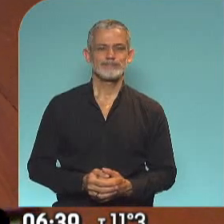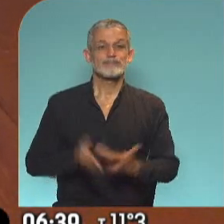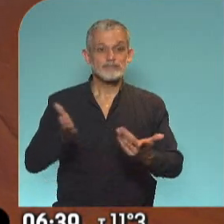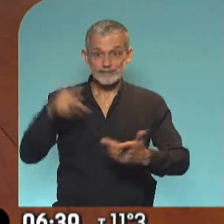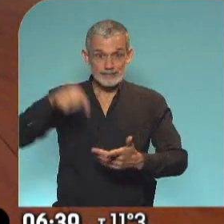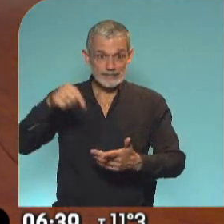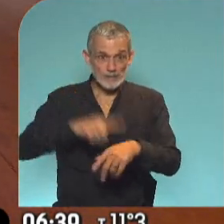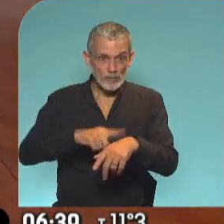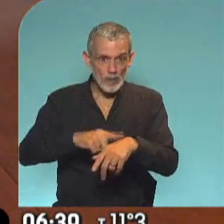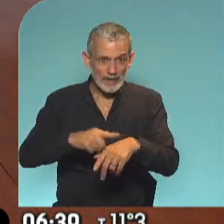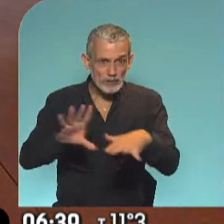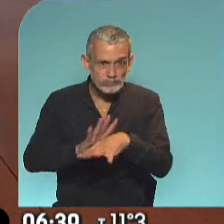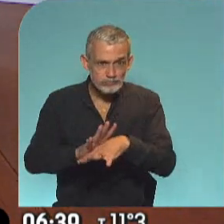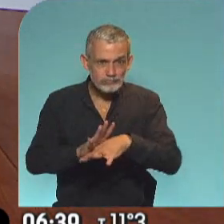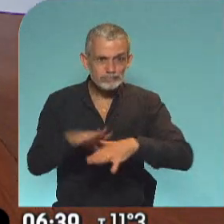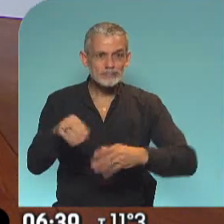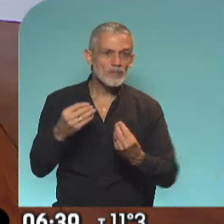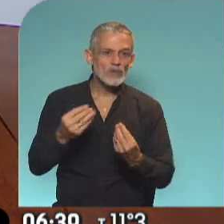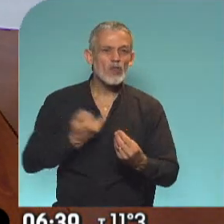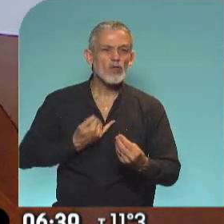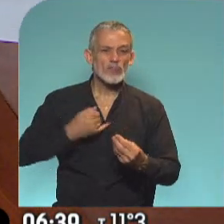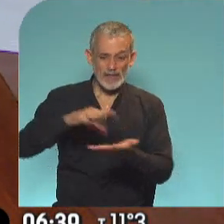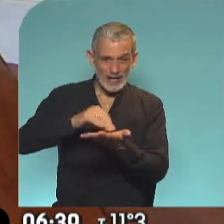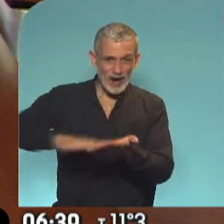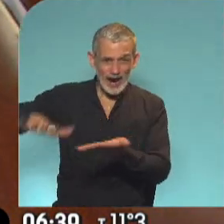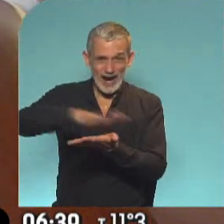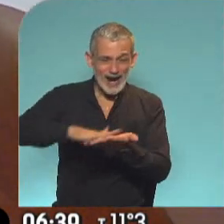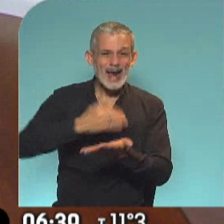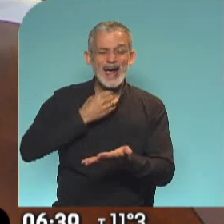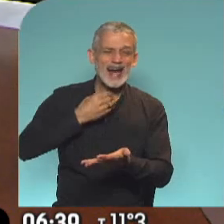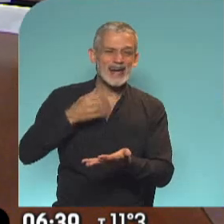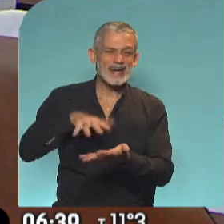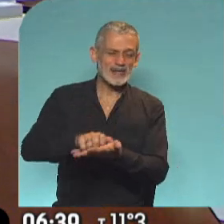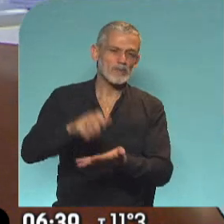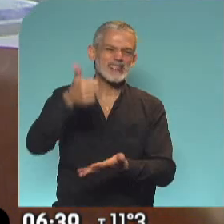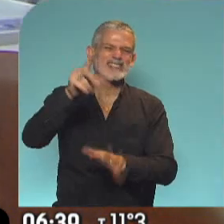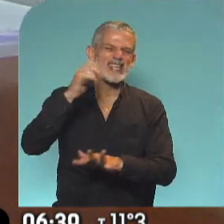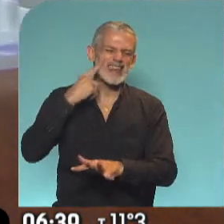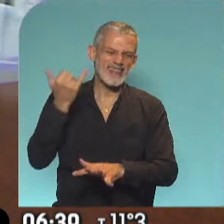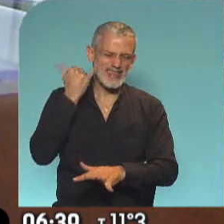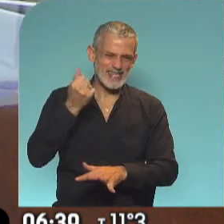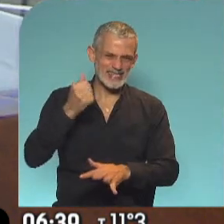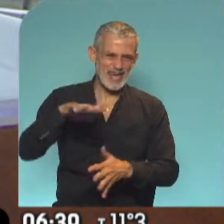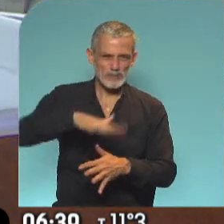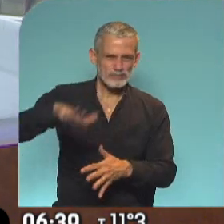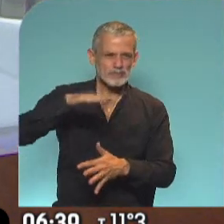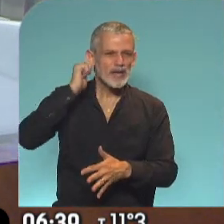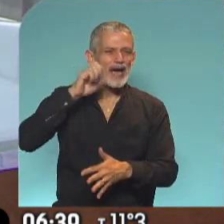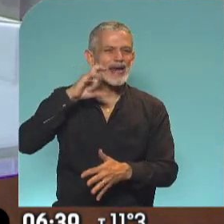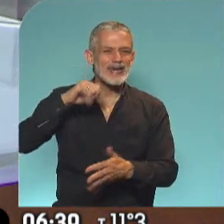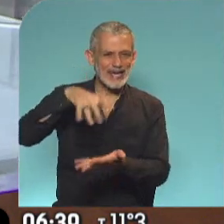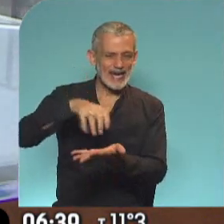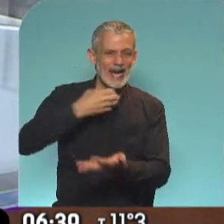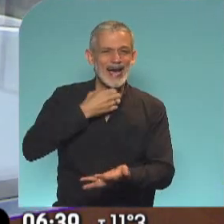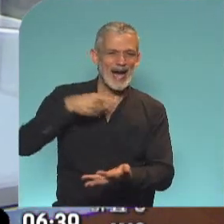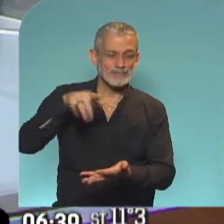Está ocurriendo en este momento, es en el predio que está ocupado desde hace al menos 60 días en la localidad bonaerense de Guernica. Se ha generado